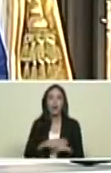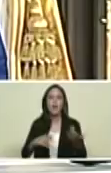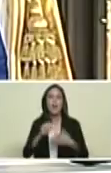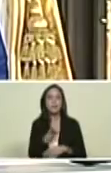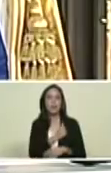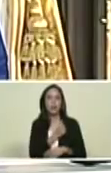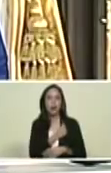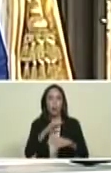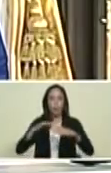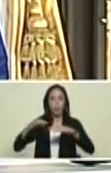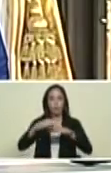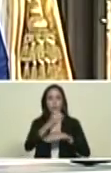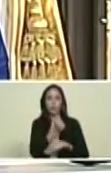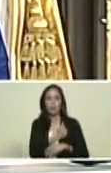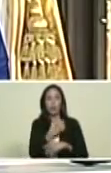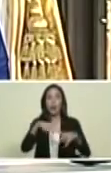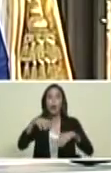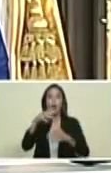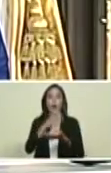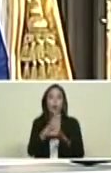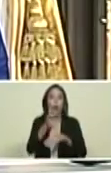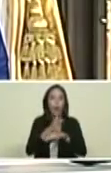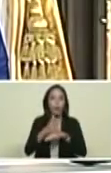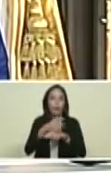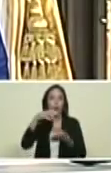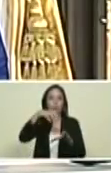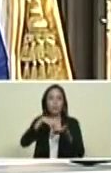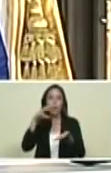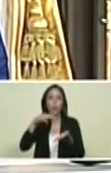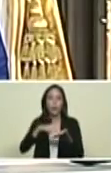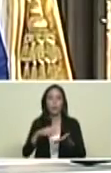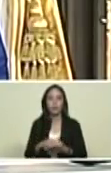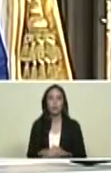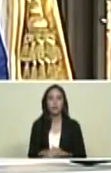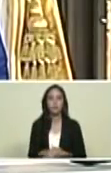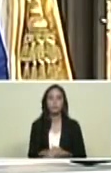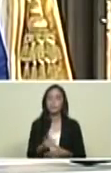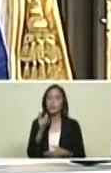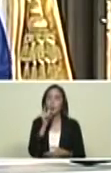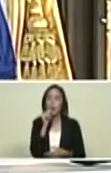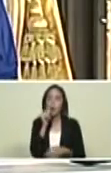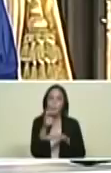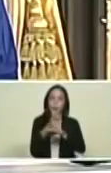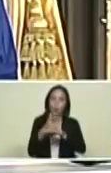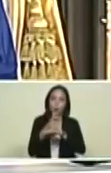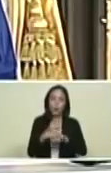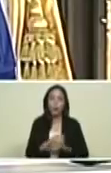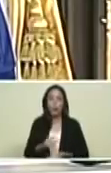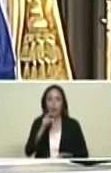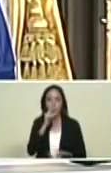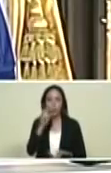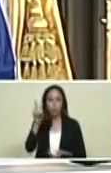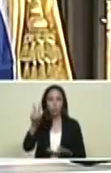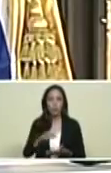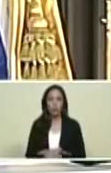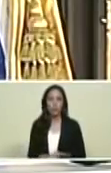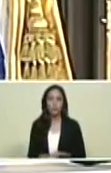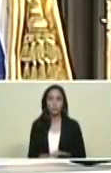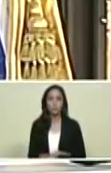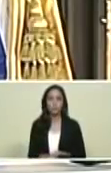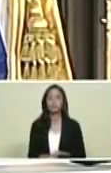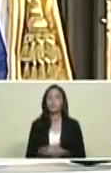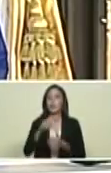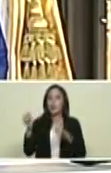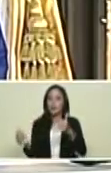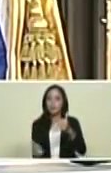Chacao, estado Miranda. Nuestro compañero gobernador Héctor Rodríguez, acompañada por